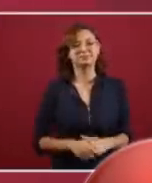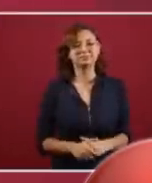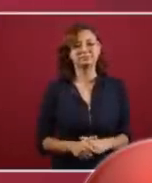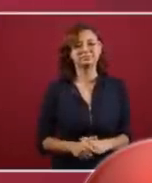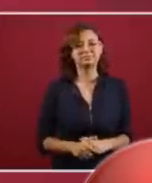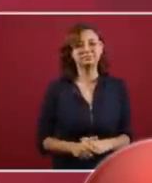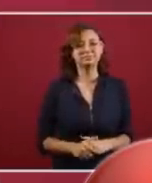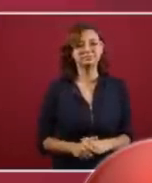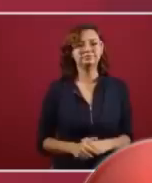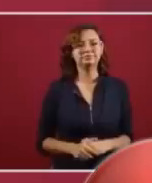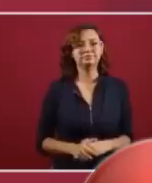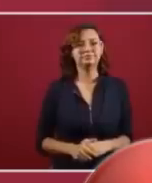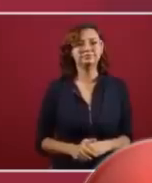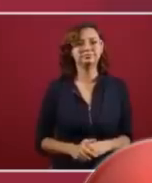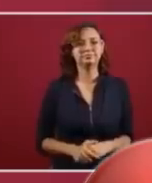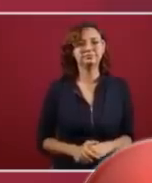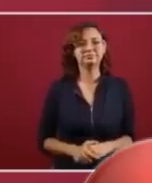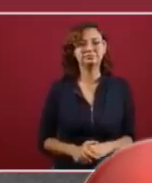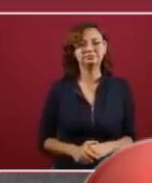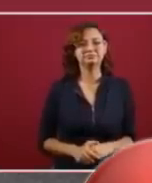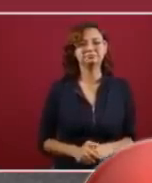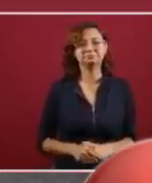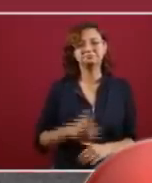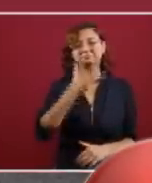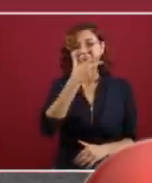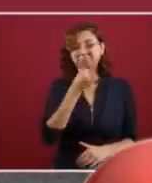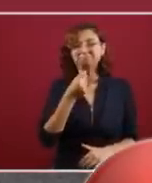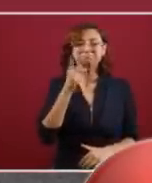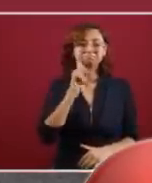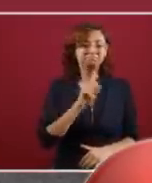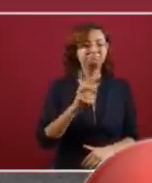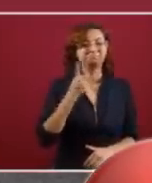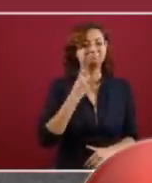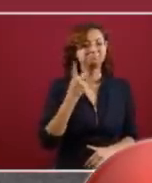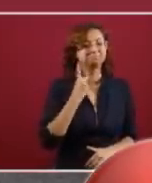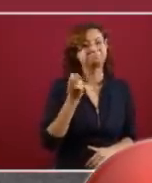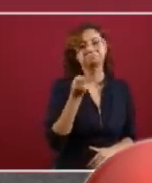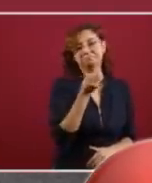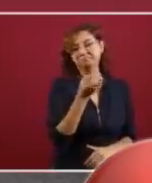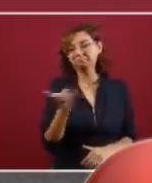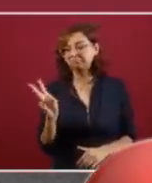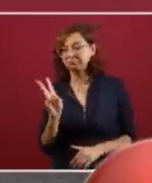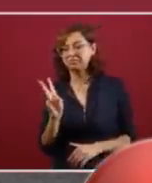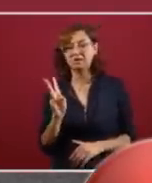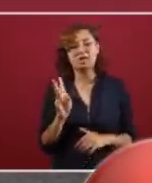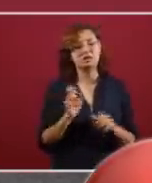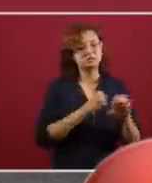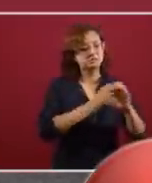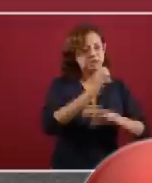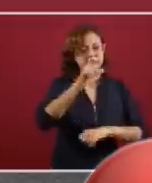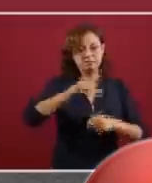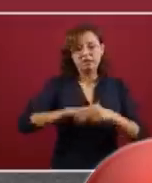Y los legisladores, sean locales o federales,